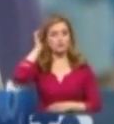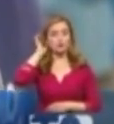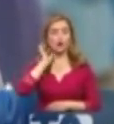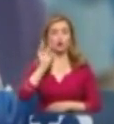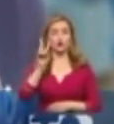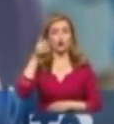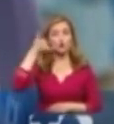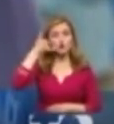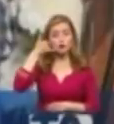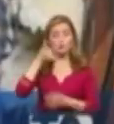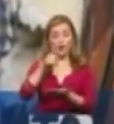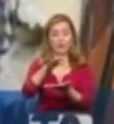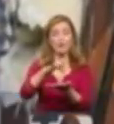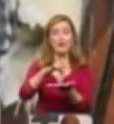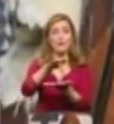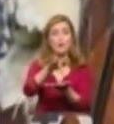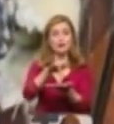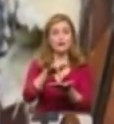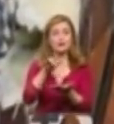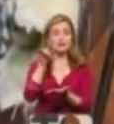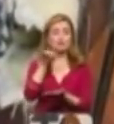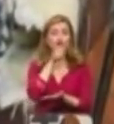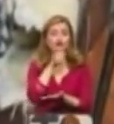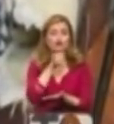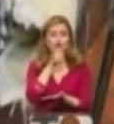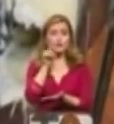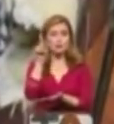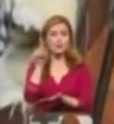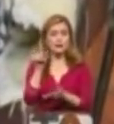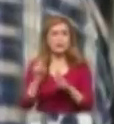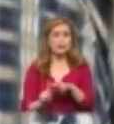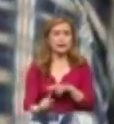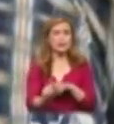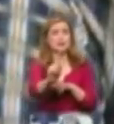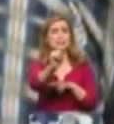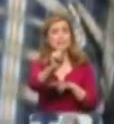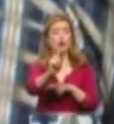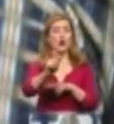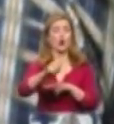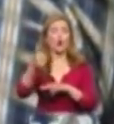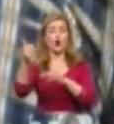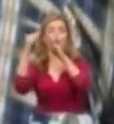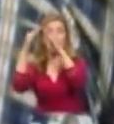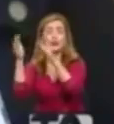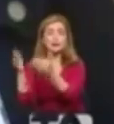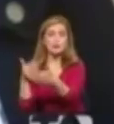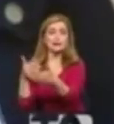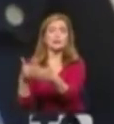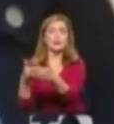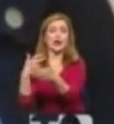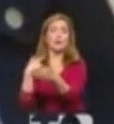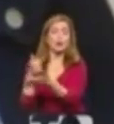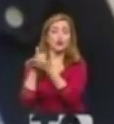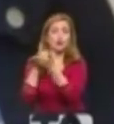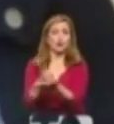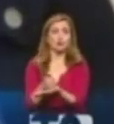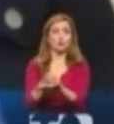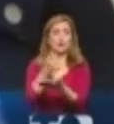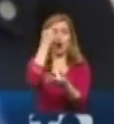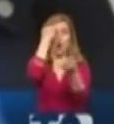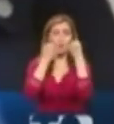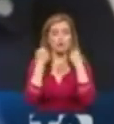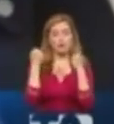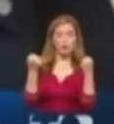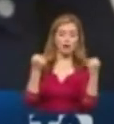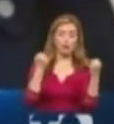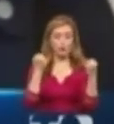dos celulares y una tablet. El adulto mayor logró salir por una puerta alterna, donde una vecina lo auxilió. Estaba bastante golpeado, estaba